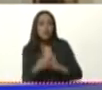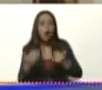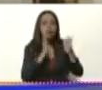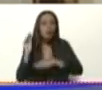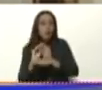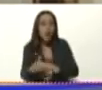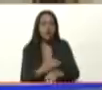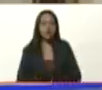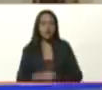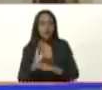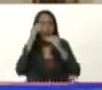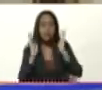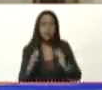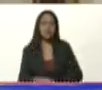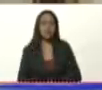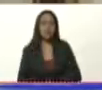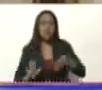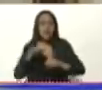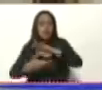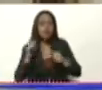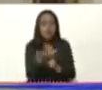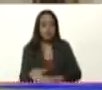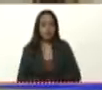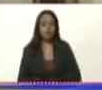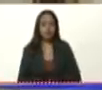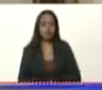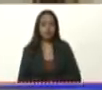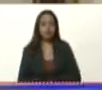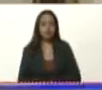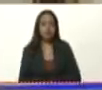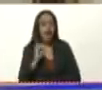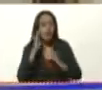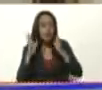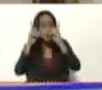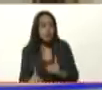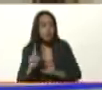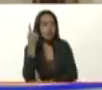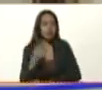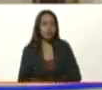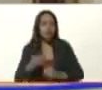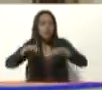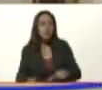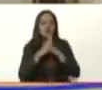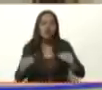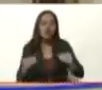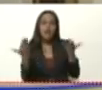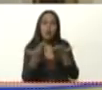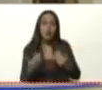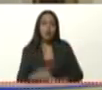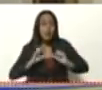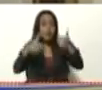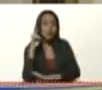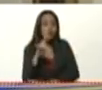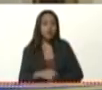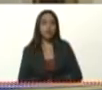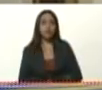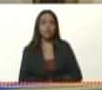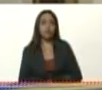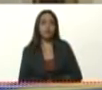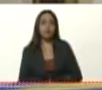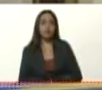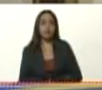Ante una crisis como esta, la gente sale y los tapabocas desaparecen del mercado. Y otras empresas empiezan a especular con los